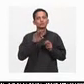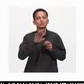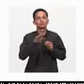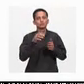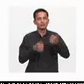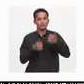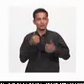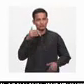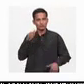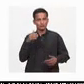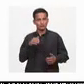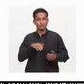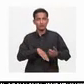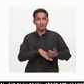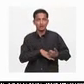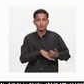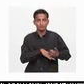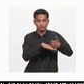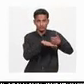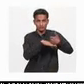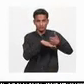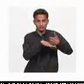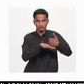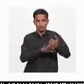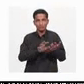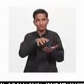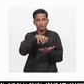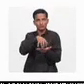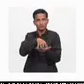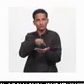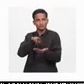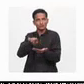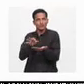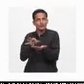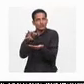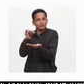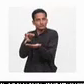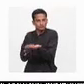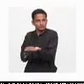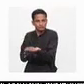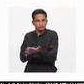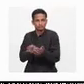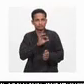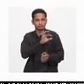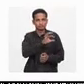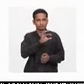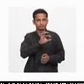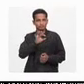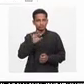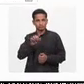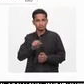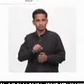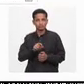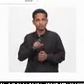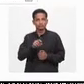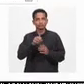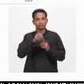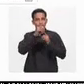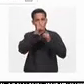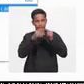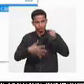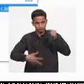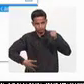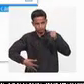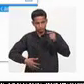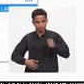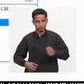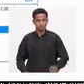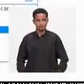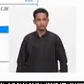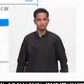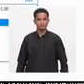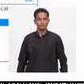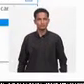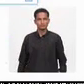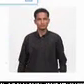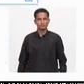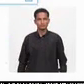dignidad la provincia y el cantón de su interés lo que se desplegará en su pantalla es lo